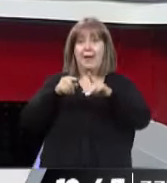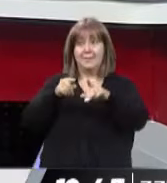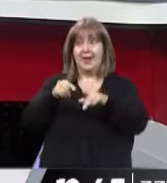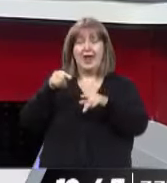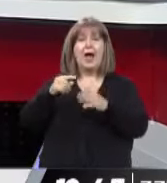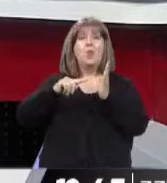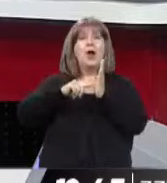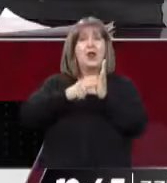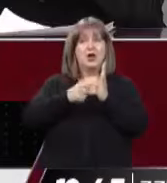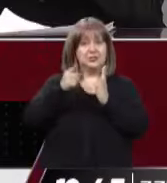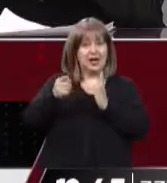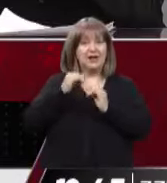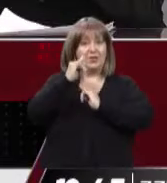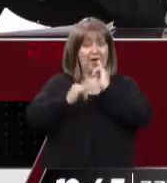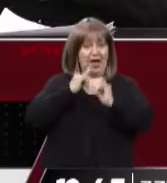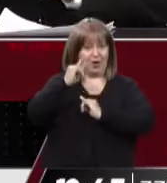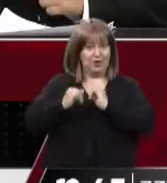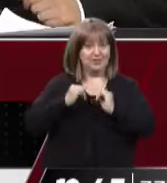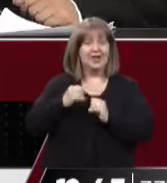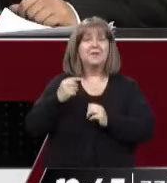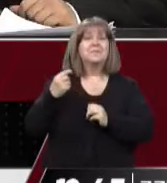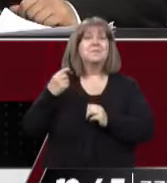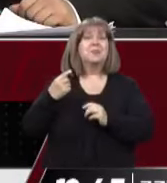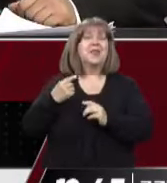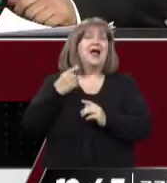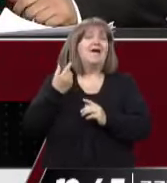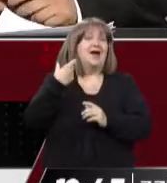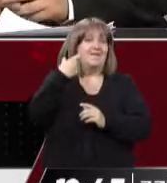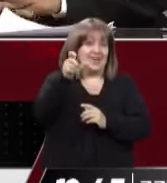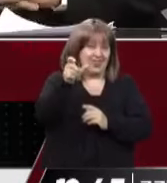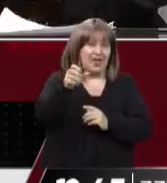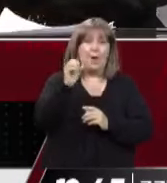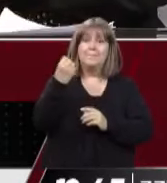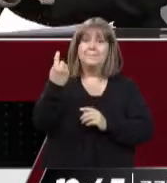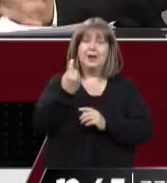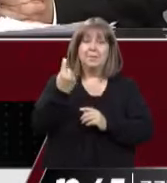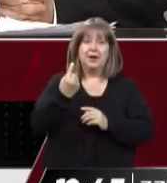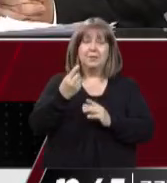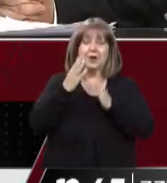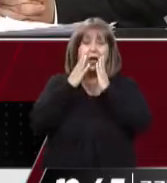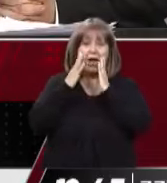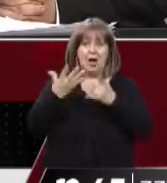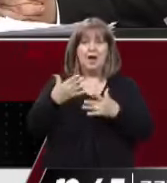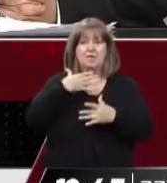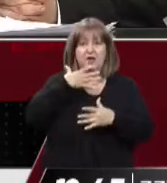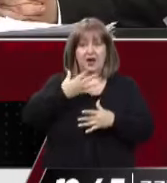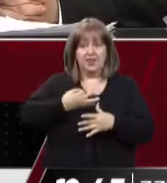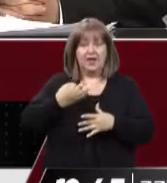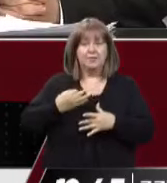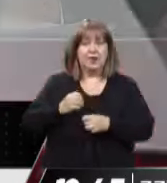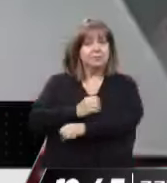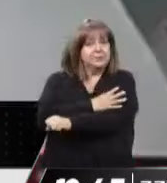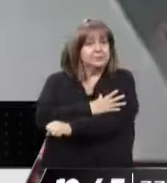en la ciudad de Buenos Aires, Sofía Fernández. Exactamente, pero yo quiero que vayamos a ver las imágenes porque lo que contó Julián, la verdad que un